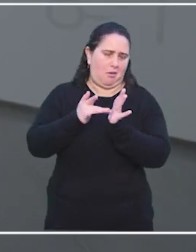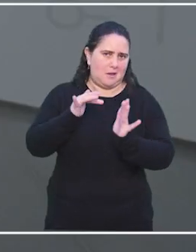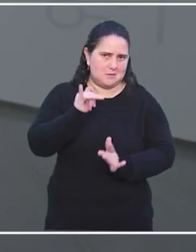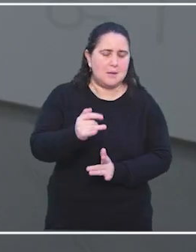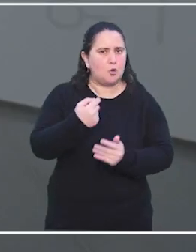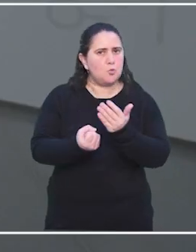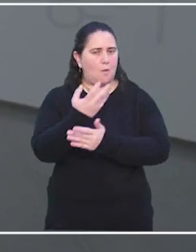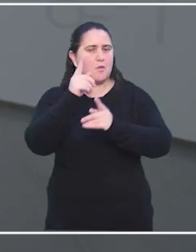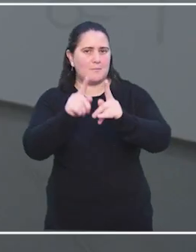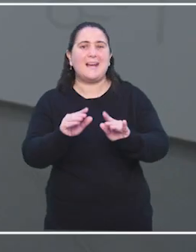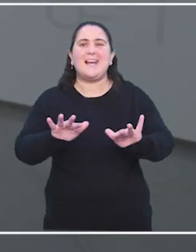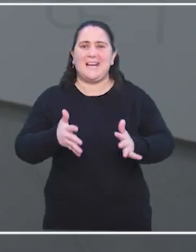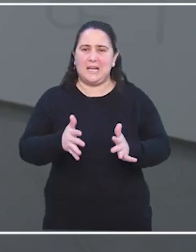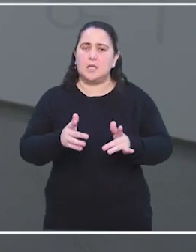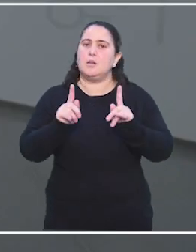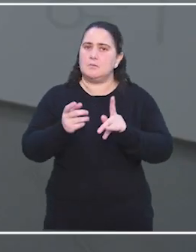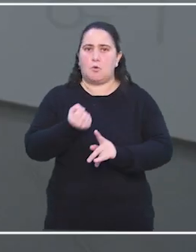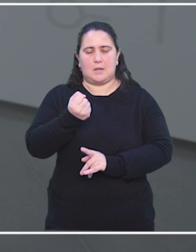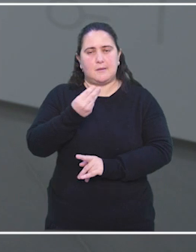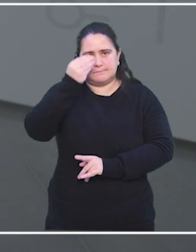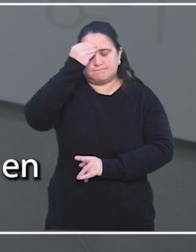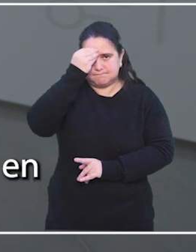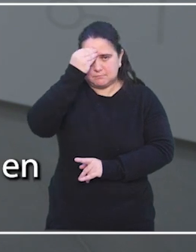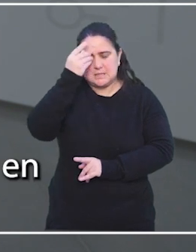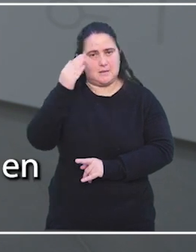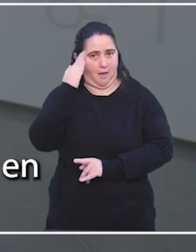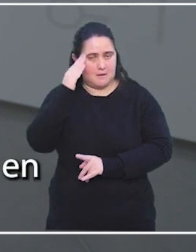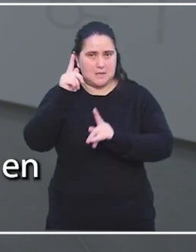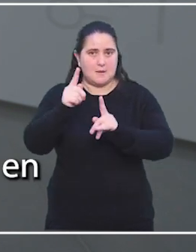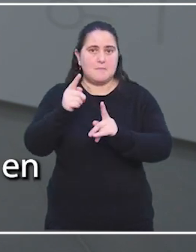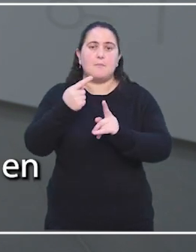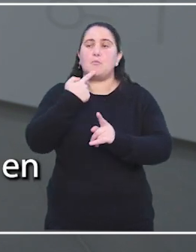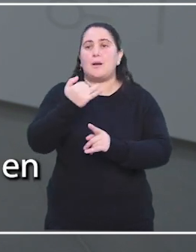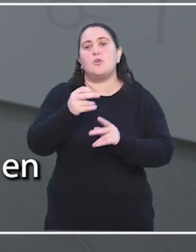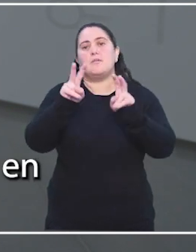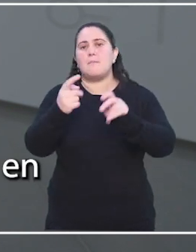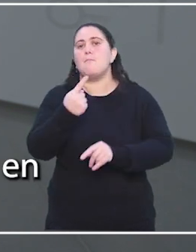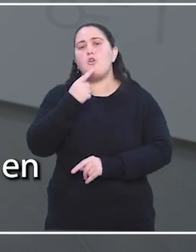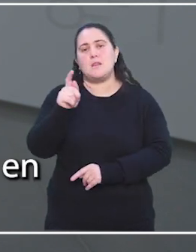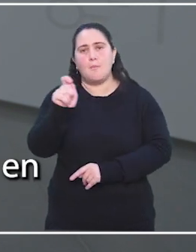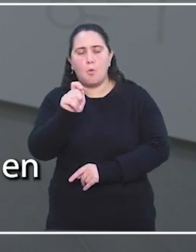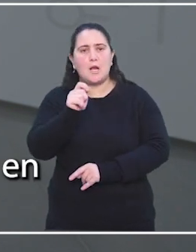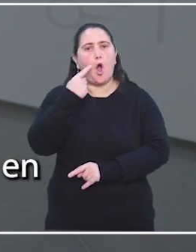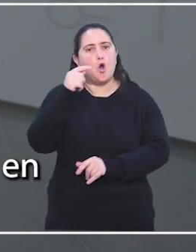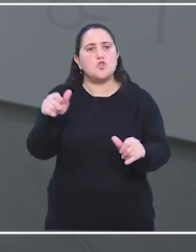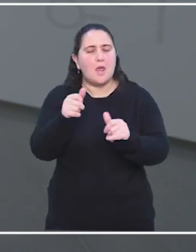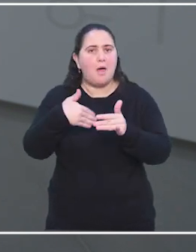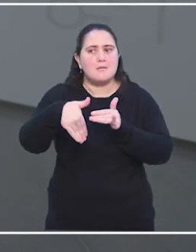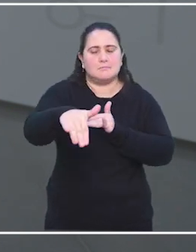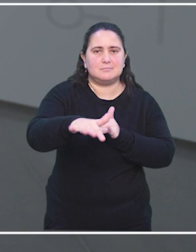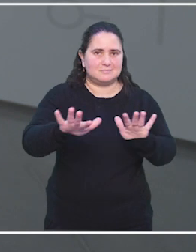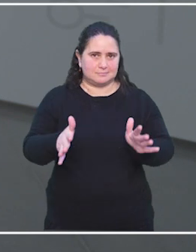algo nuevo también, que es una cosa que tenemos que tomar en cuenta pensando en políticas públicas, en direcciones que podríamos tomar en el futuro,